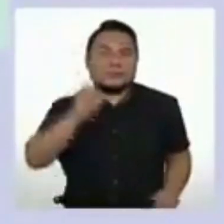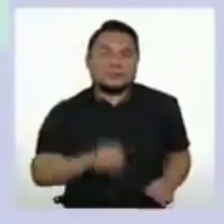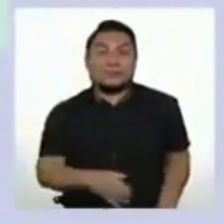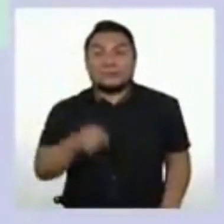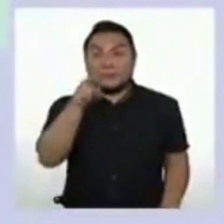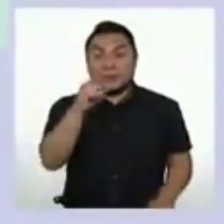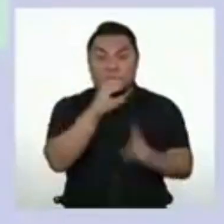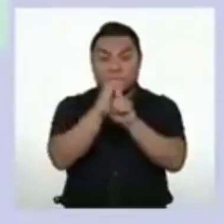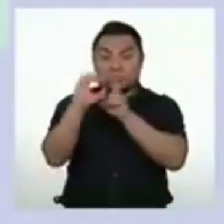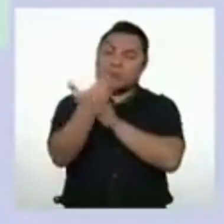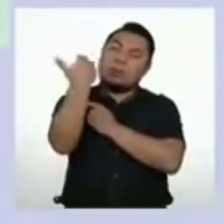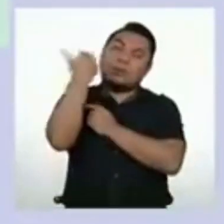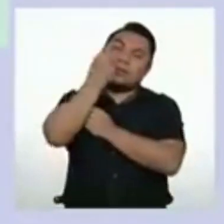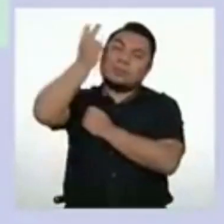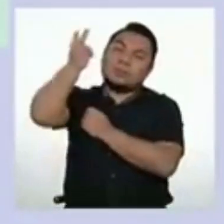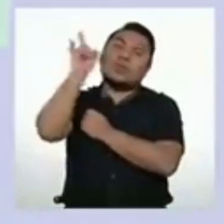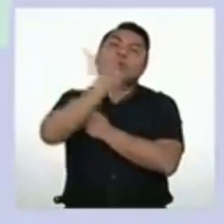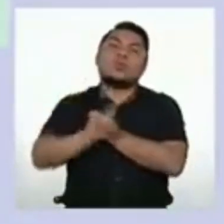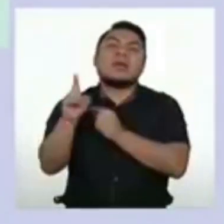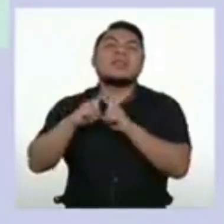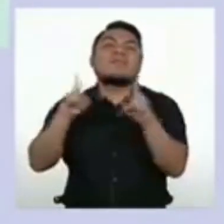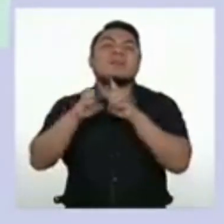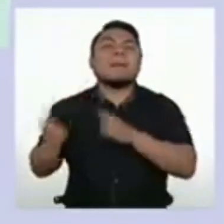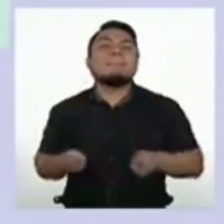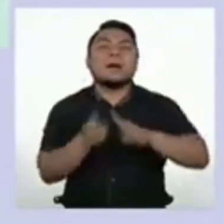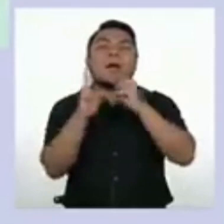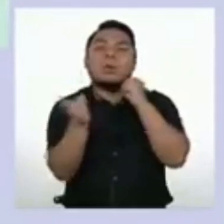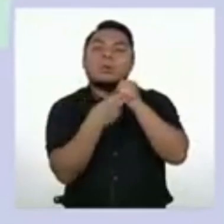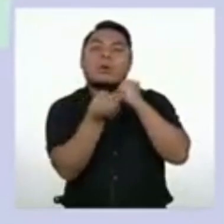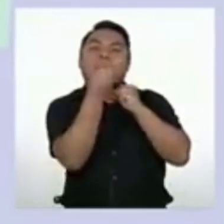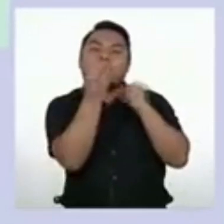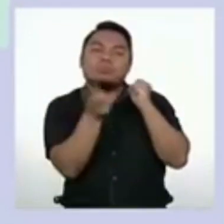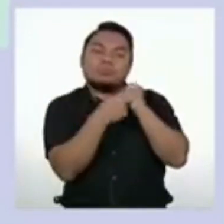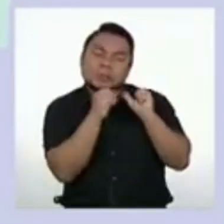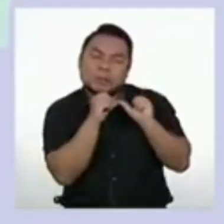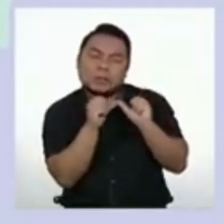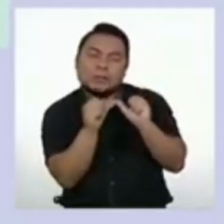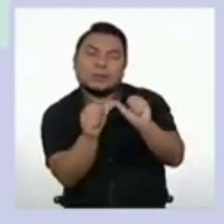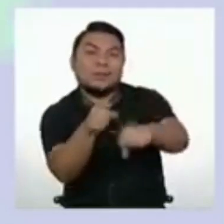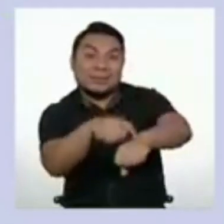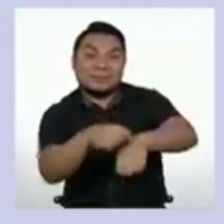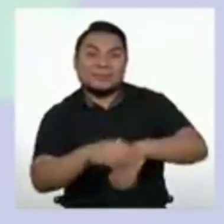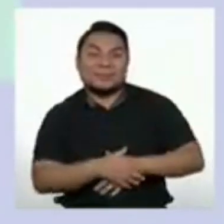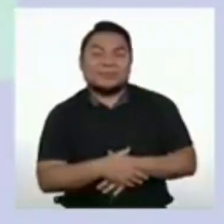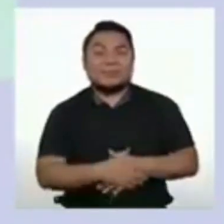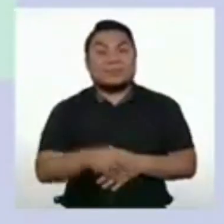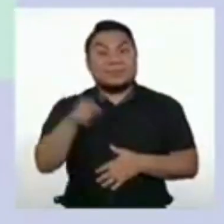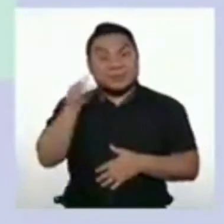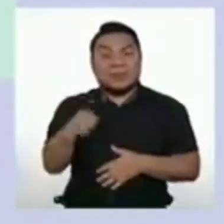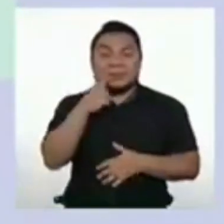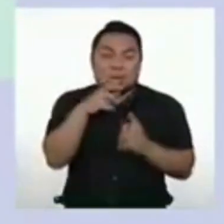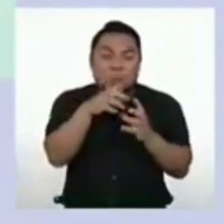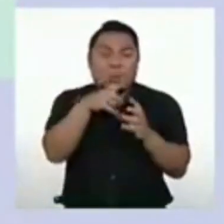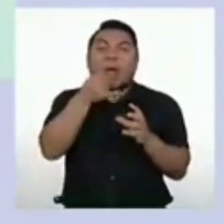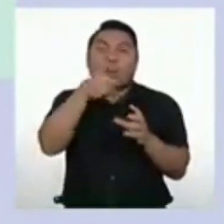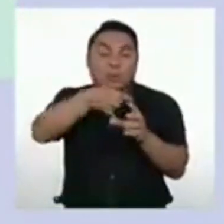Las culturas prehispánicas usaban diferentes técnicas para conservar sus alimentos por largo tiempo. La